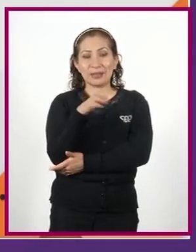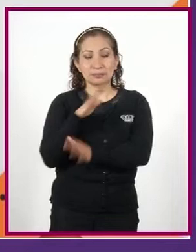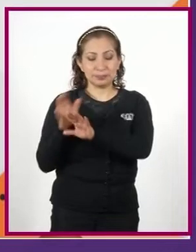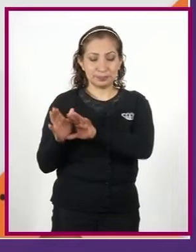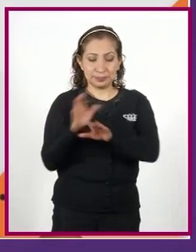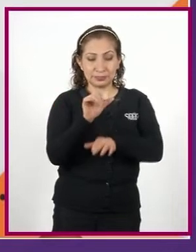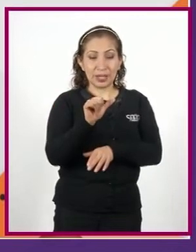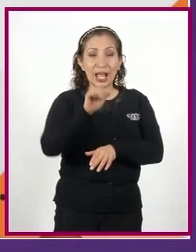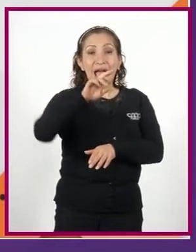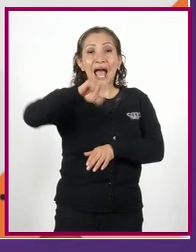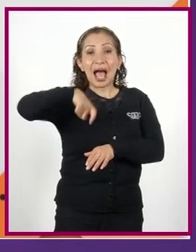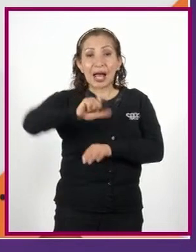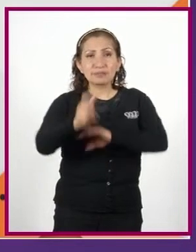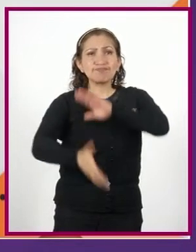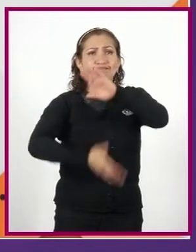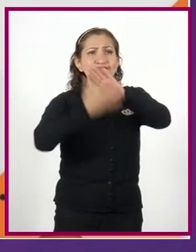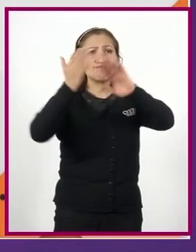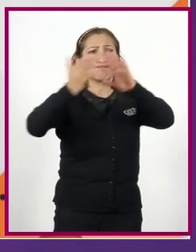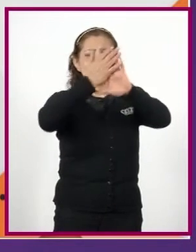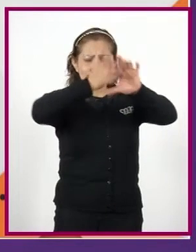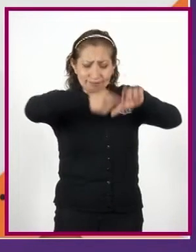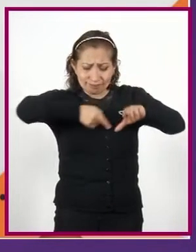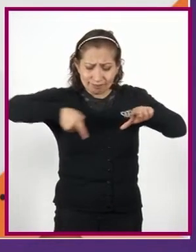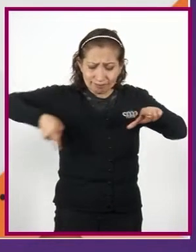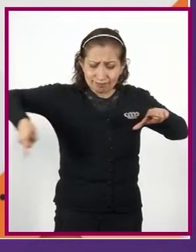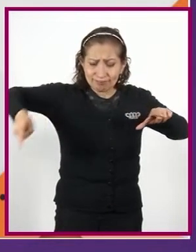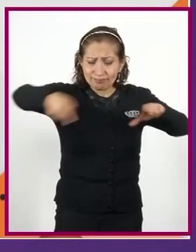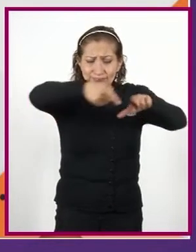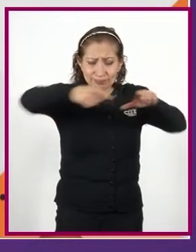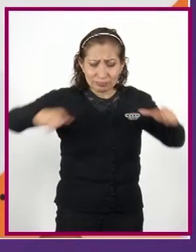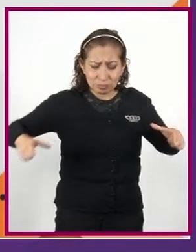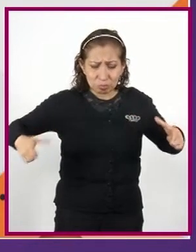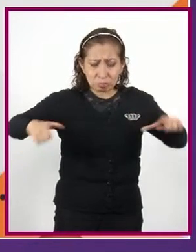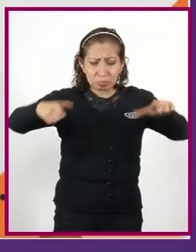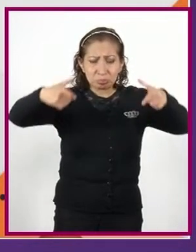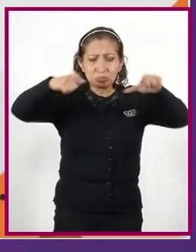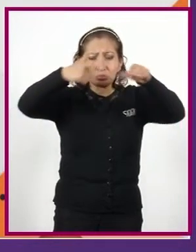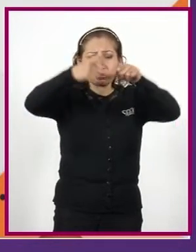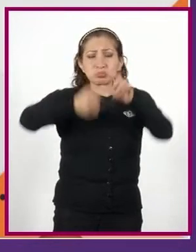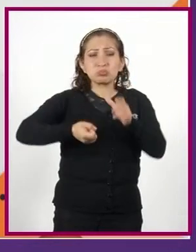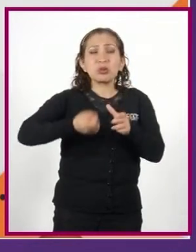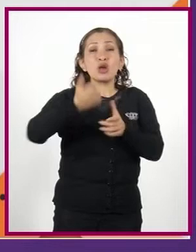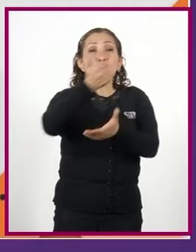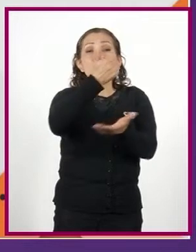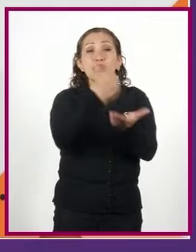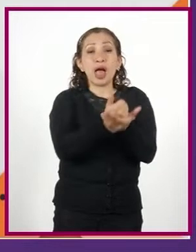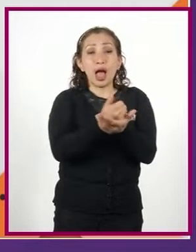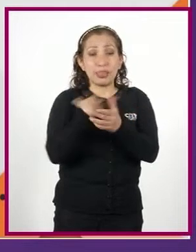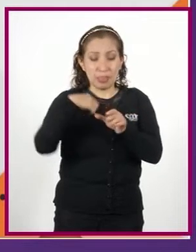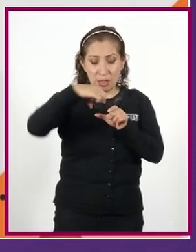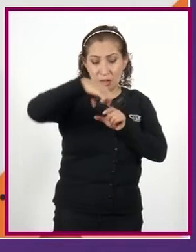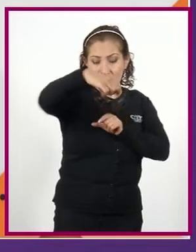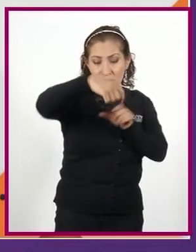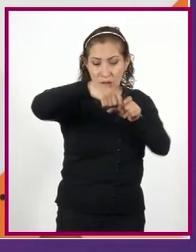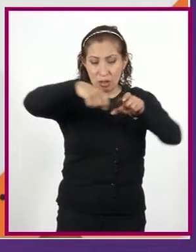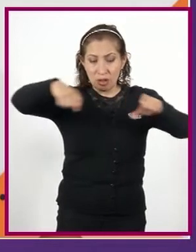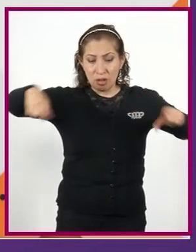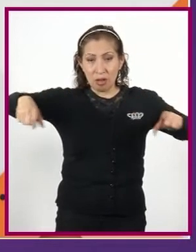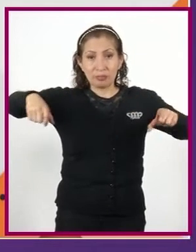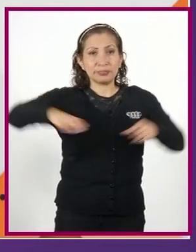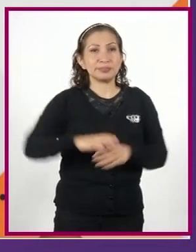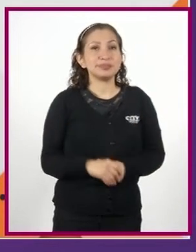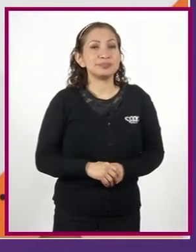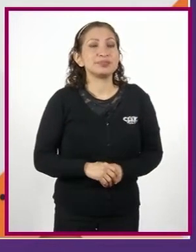arquitectura, construyeron grandes basamentos piramidales y dieron a sus ciudades un trazo semejante al de una